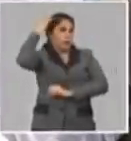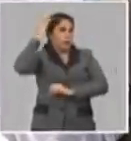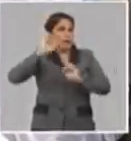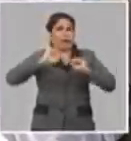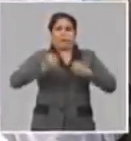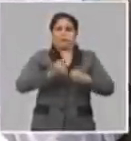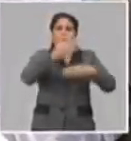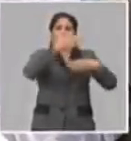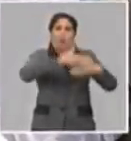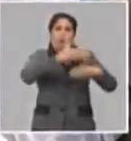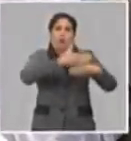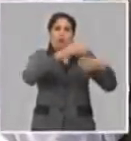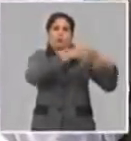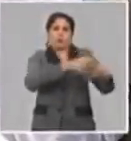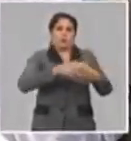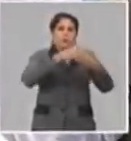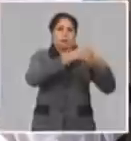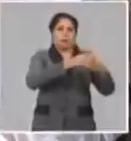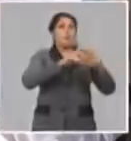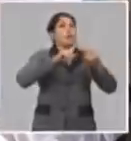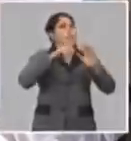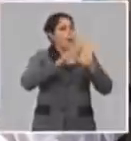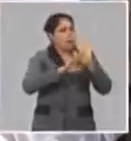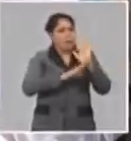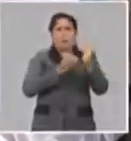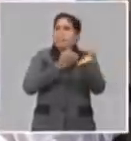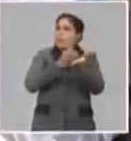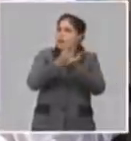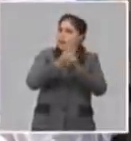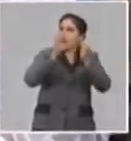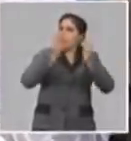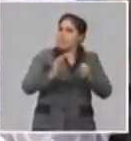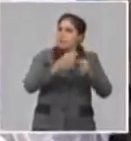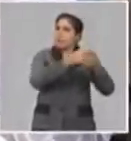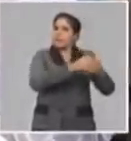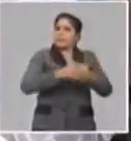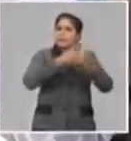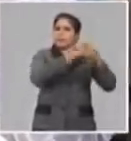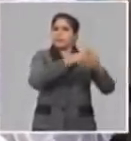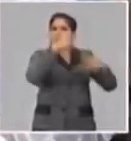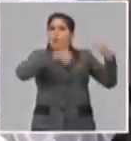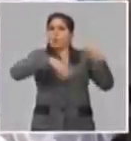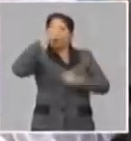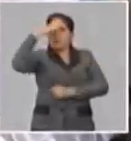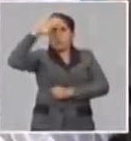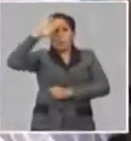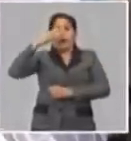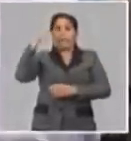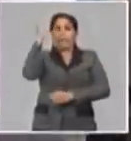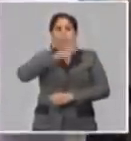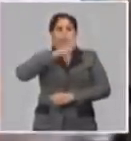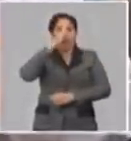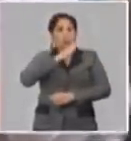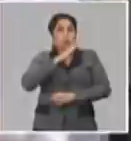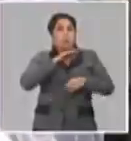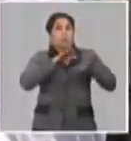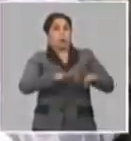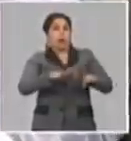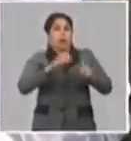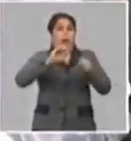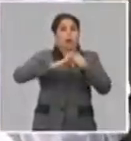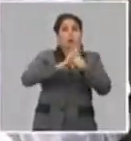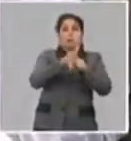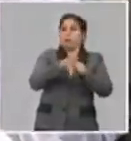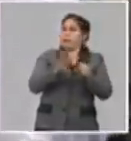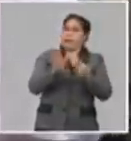arreciamiento del bloqueo, que han seguido aplicando medidas aún en tiempos de pandemia. O sea, que no hay ningún tipo